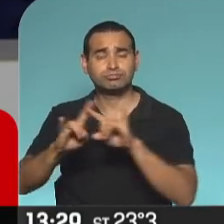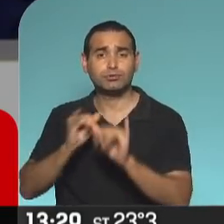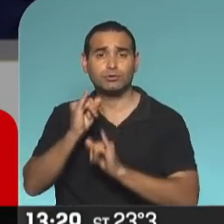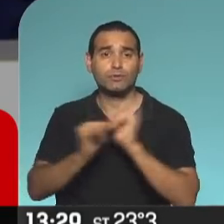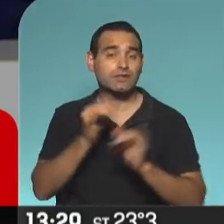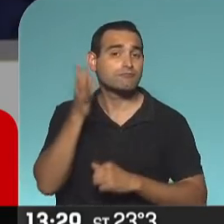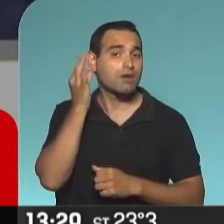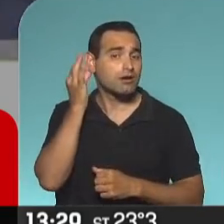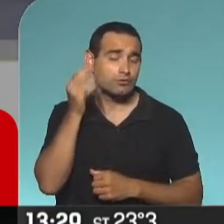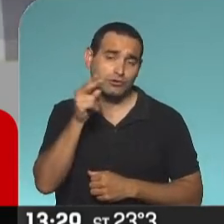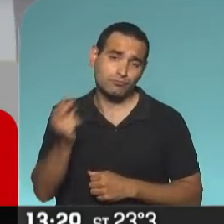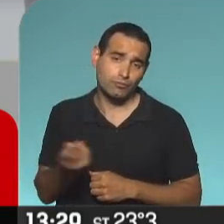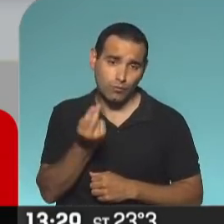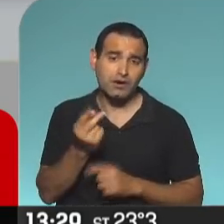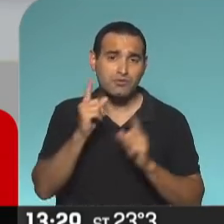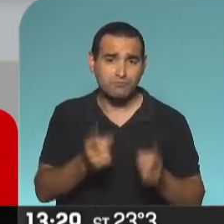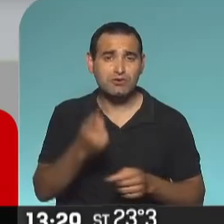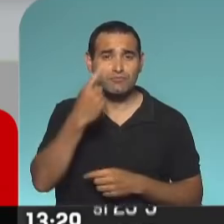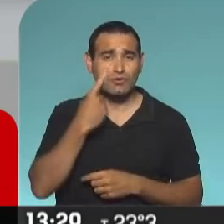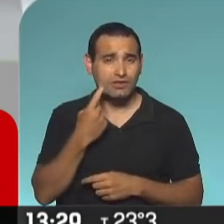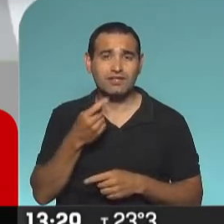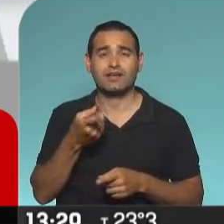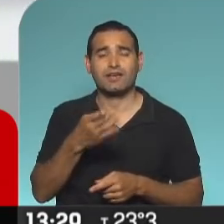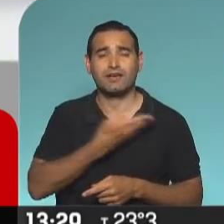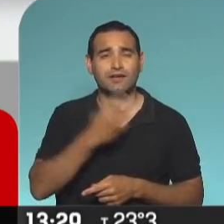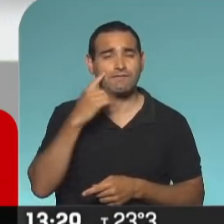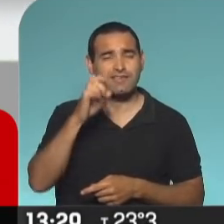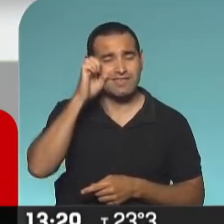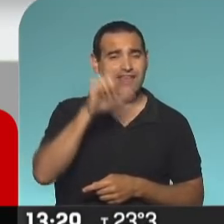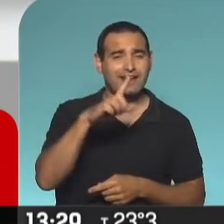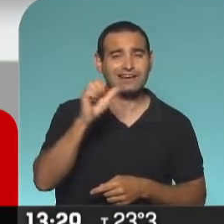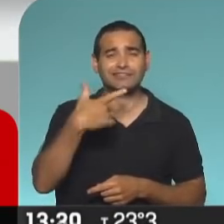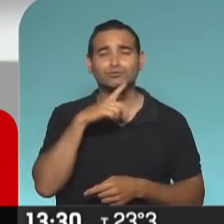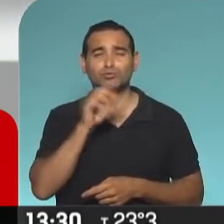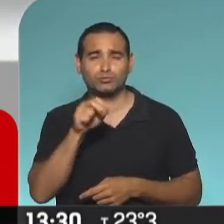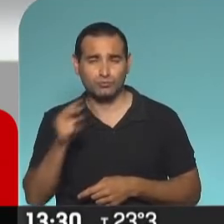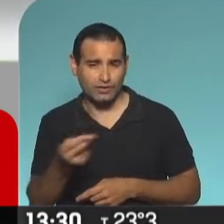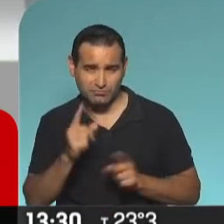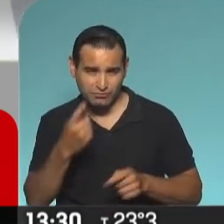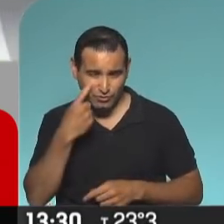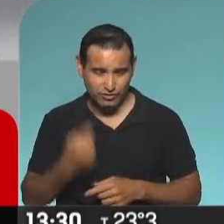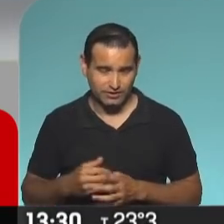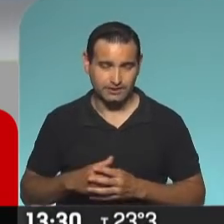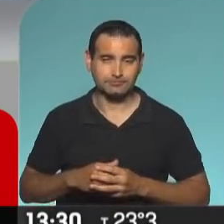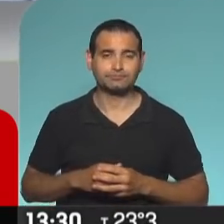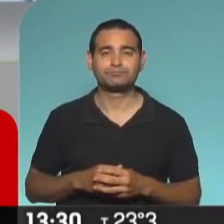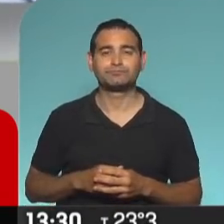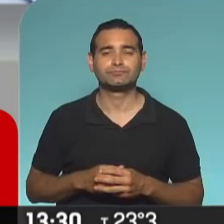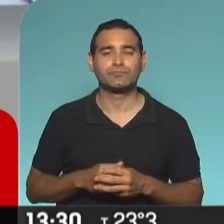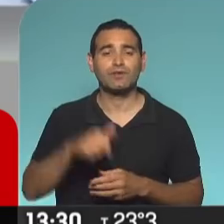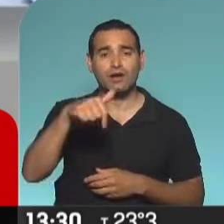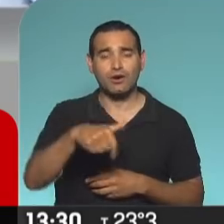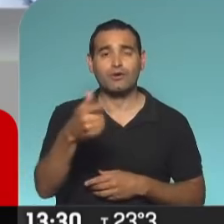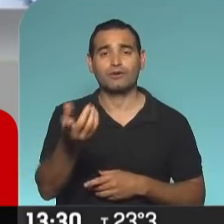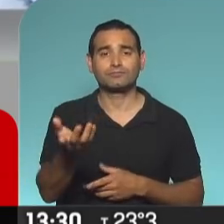Maradona murió en el día de hoy, el mismo día que murió Fidel Castro. Y sumamos a Maxi en esta conversación que estamos teniendo